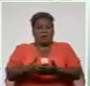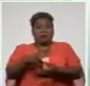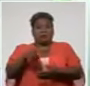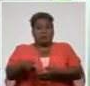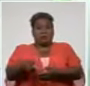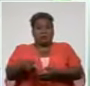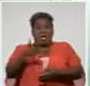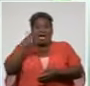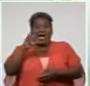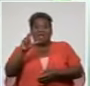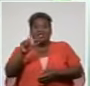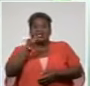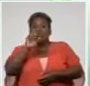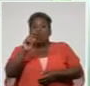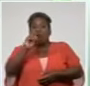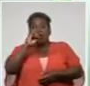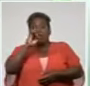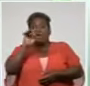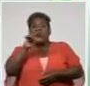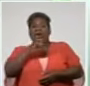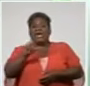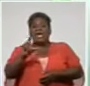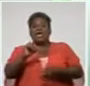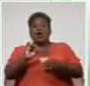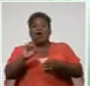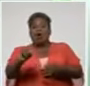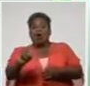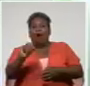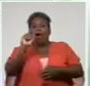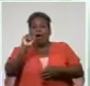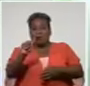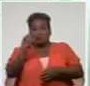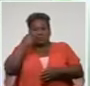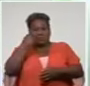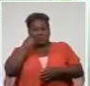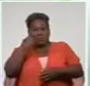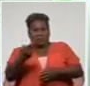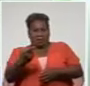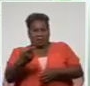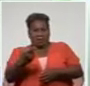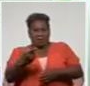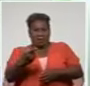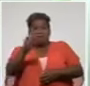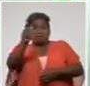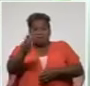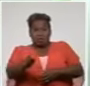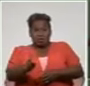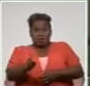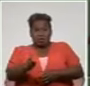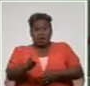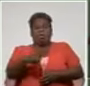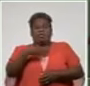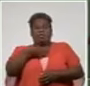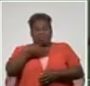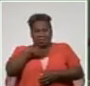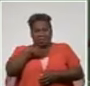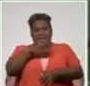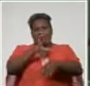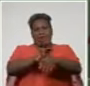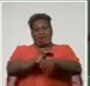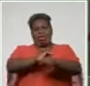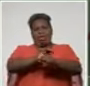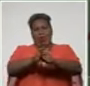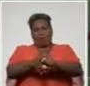nucleico estamos detectando específicamente los pacientes expuestos a la